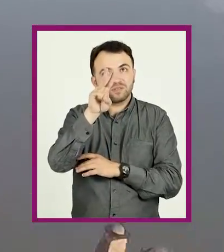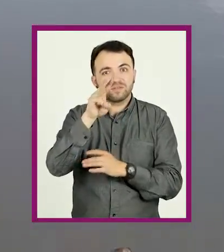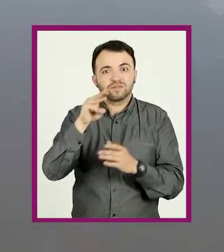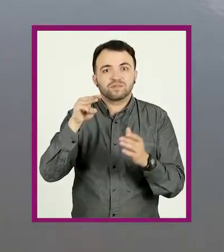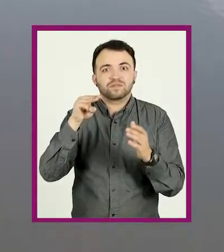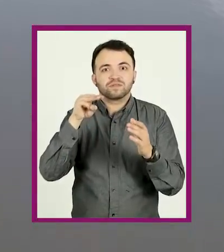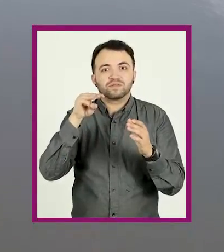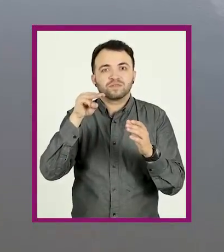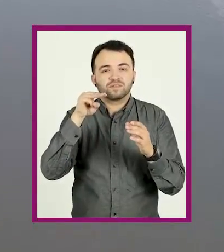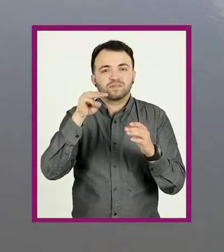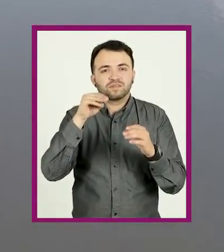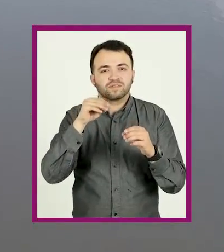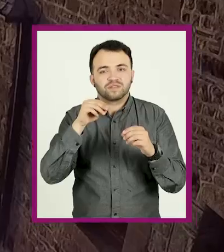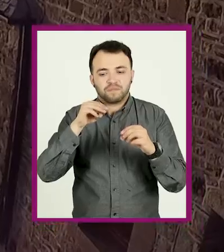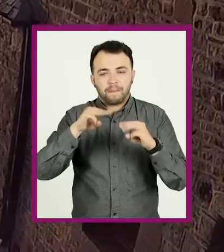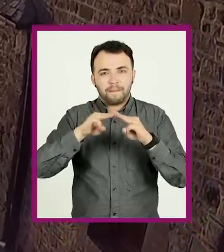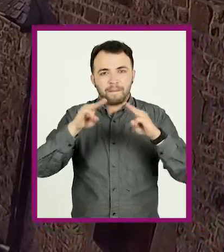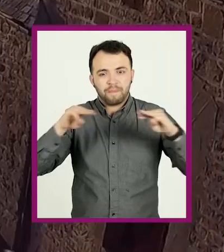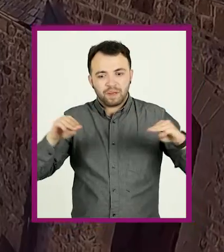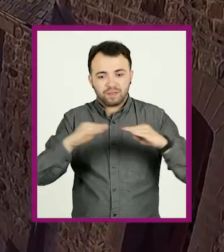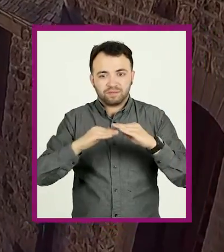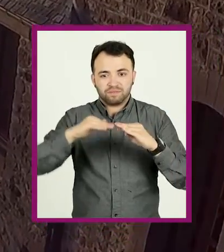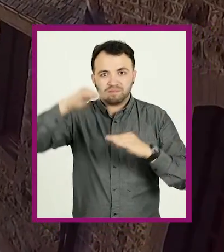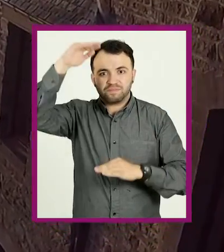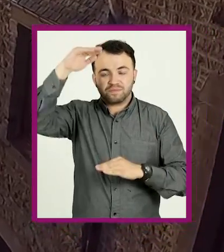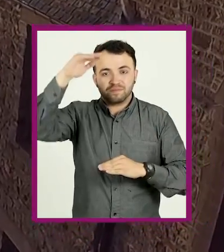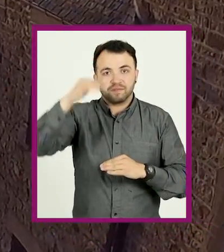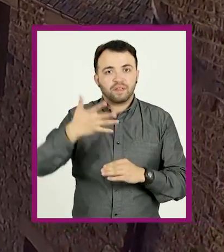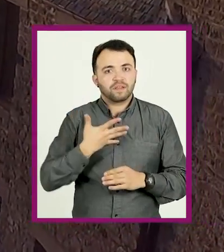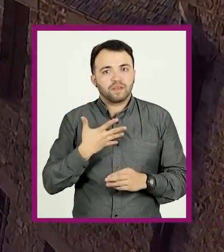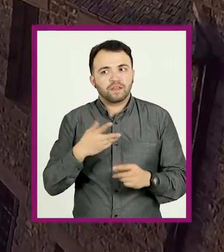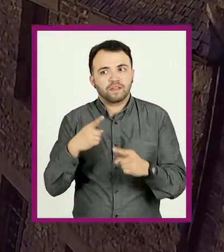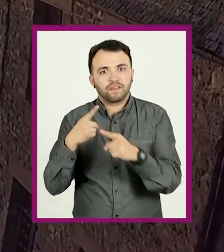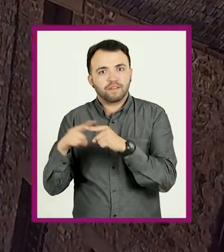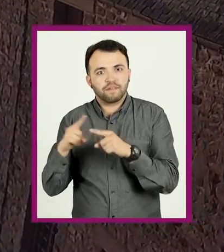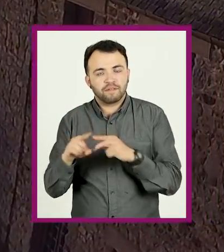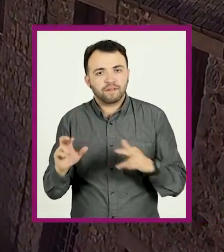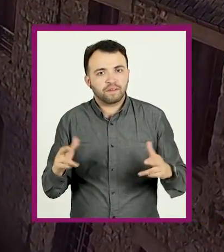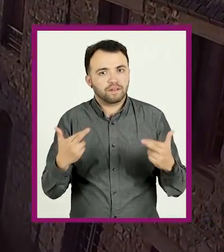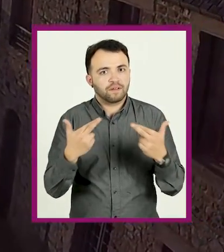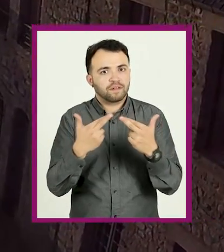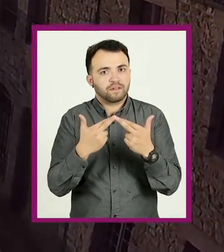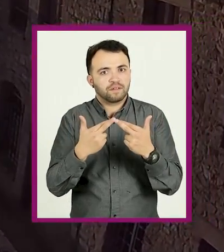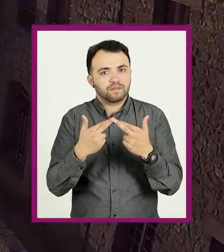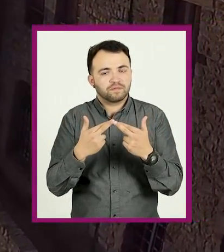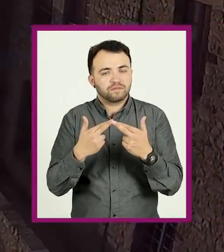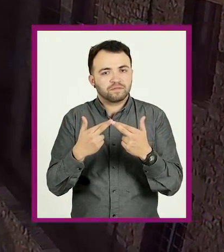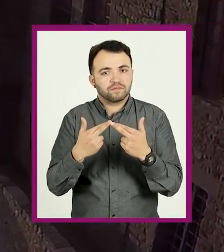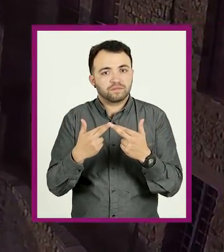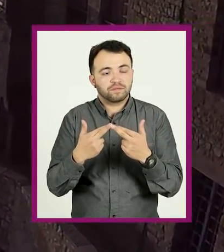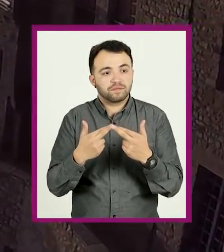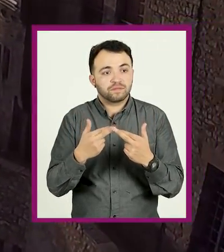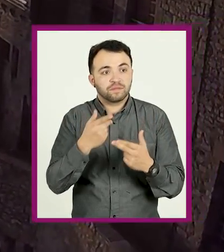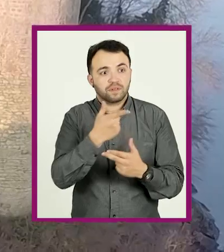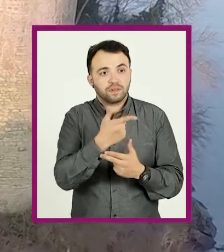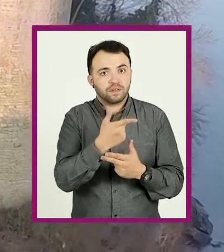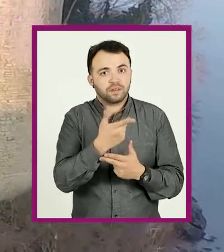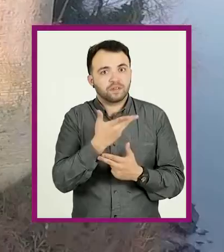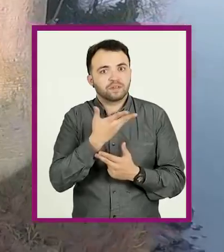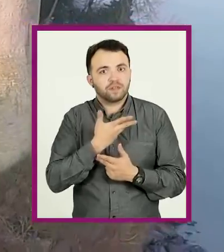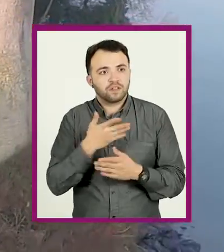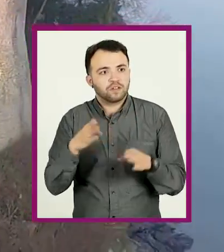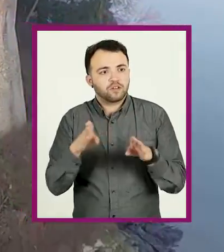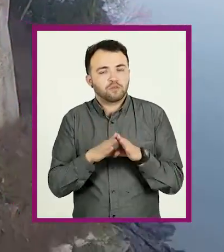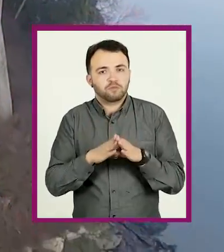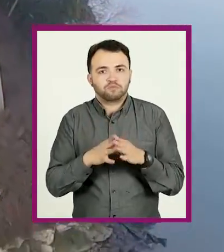estilos arquitectónicos, como el carolingio, románico y gótico flamígero. El complejo dispone así